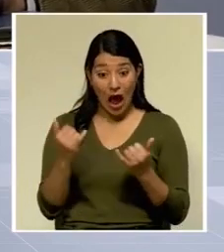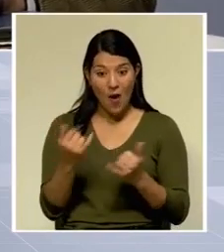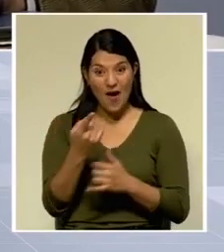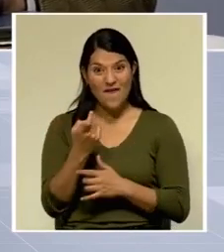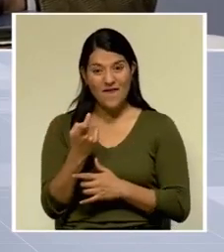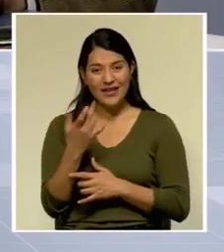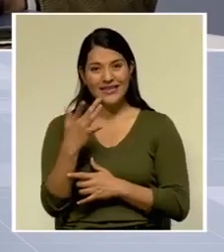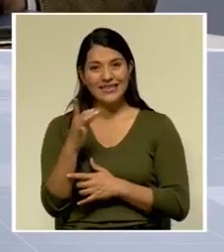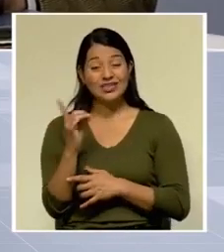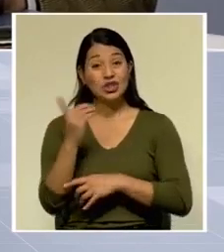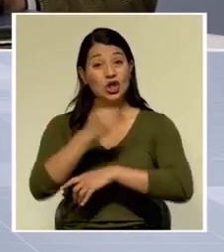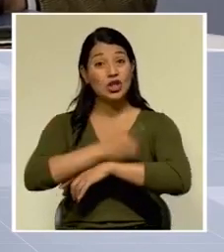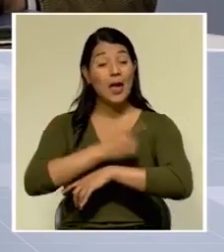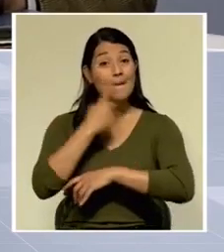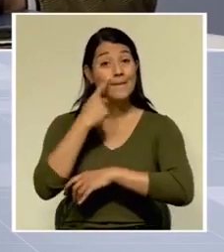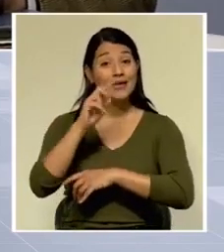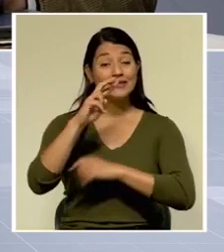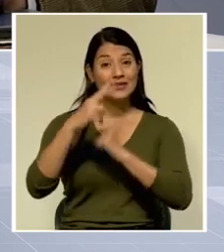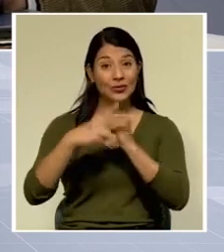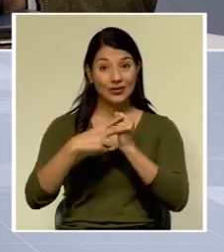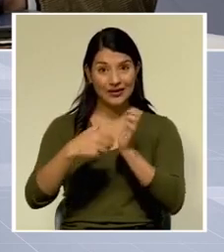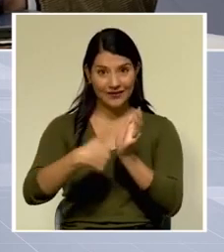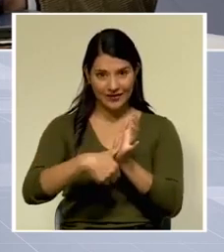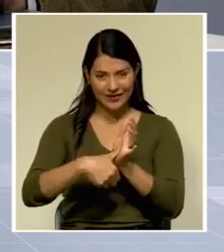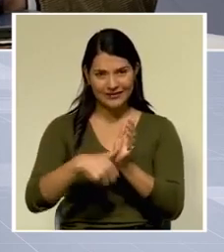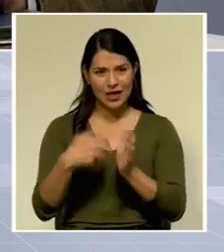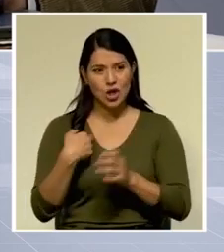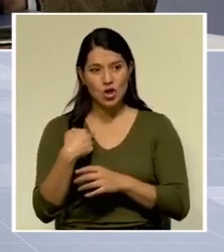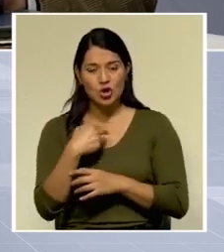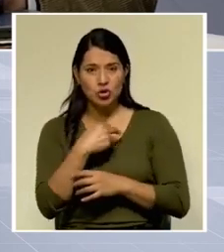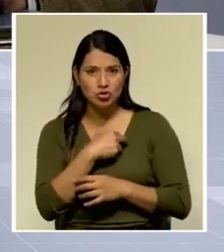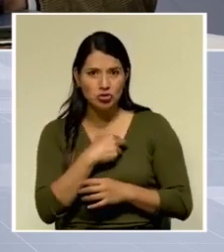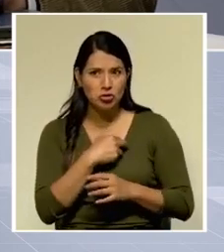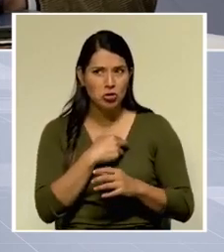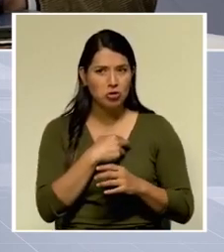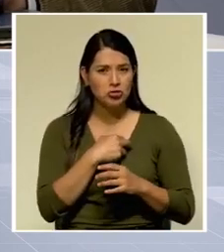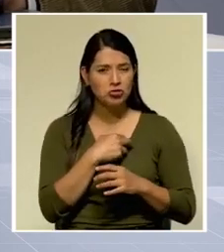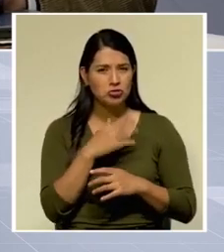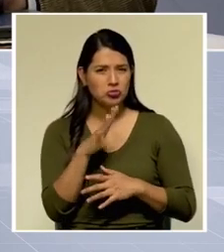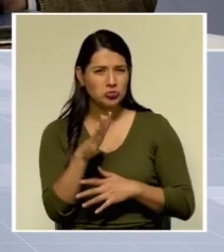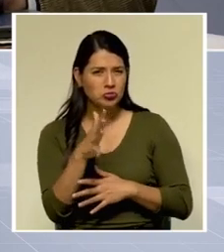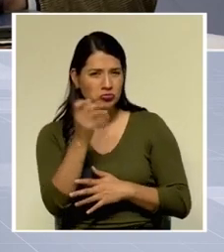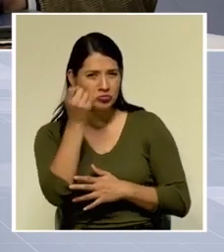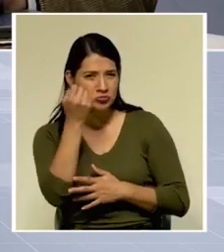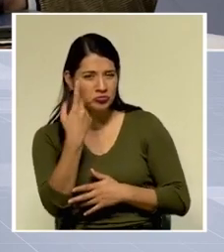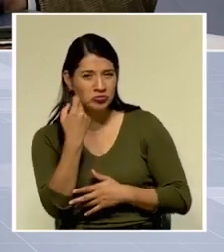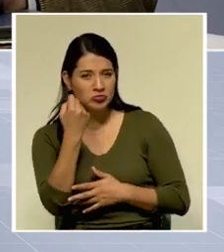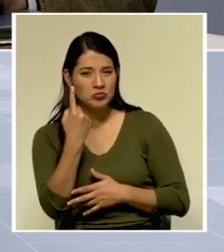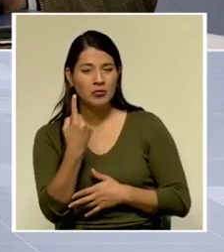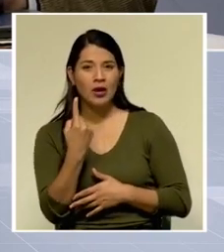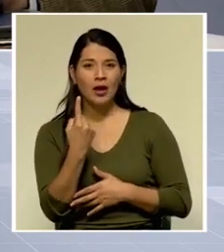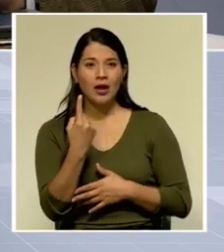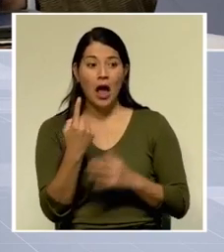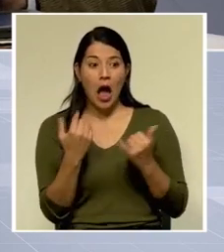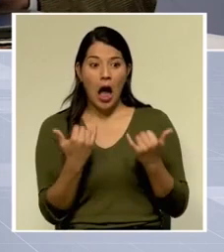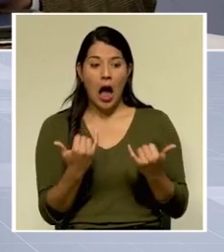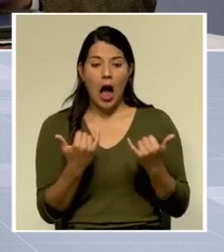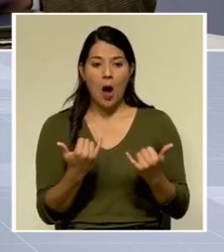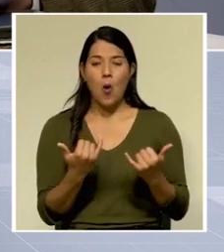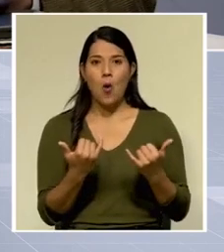la segunda ronda? Uno se va quedando con esta impresión de que estamos en